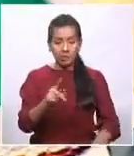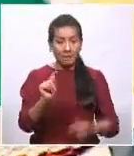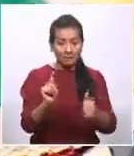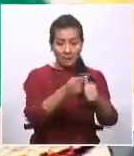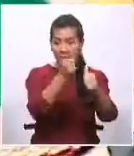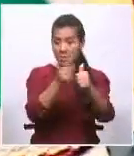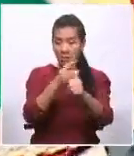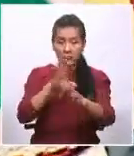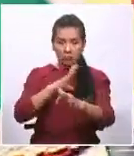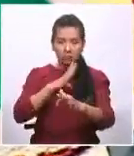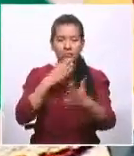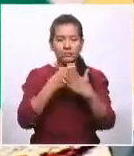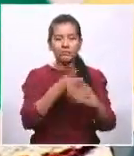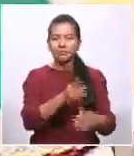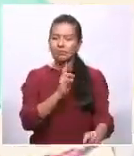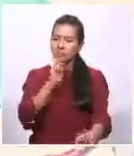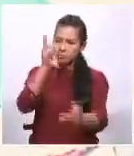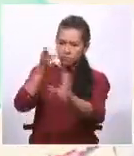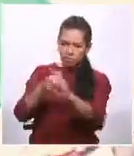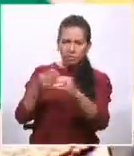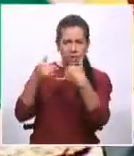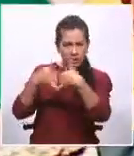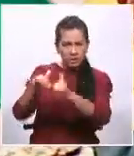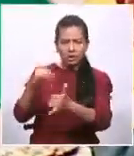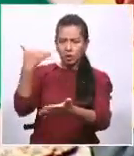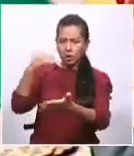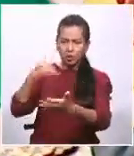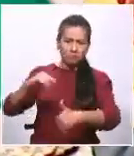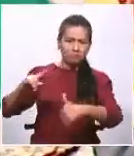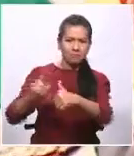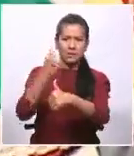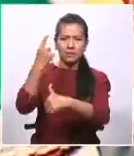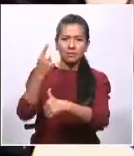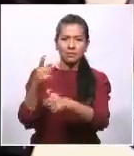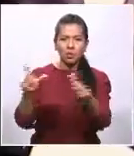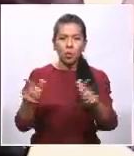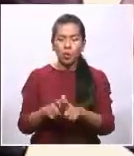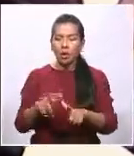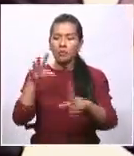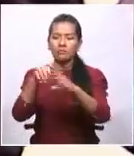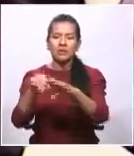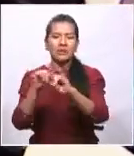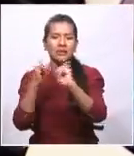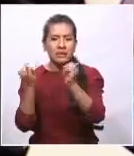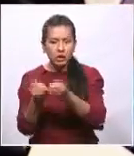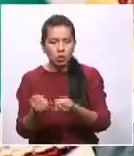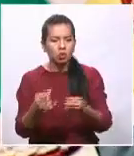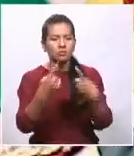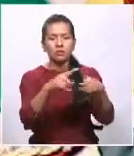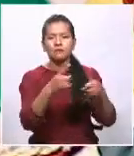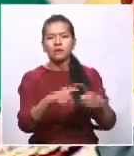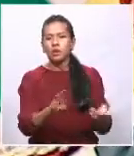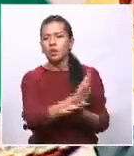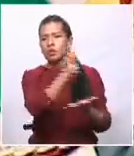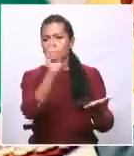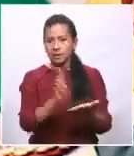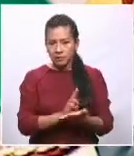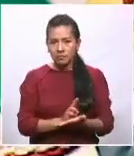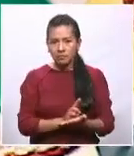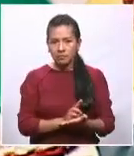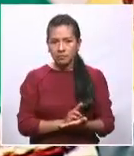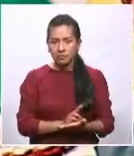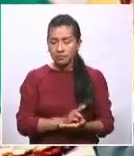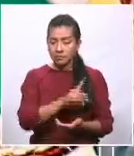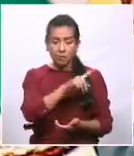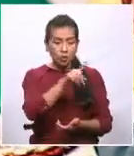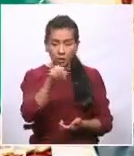las universidades. Queremos que sigan siendo el número uno en los institutos tecnológicos. Les espera